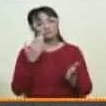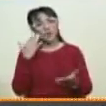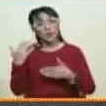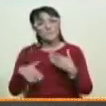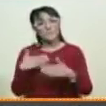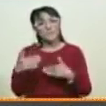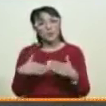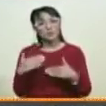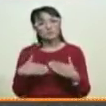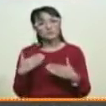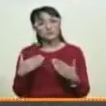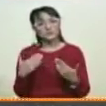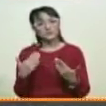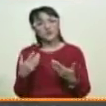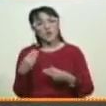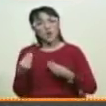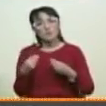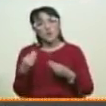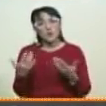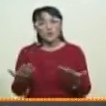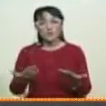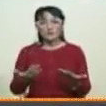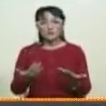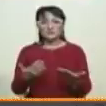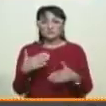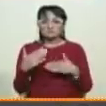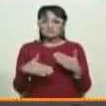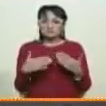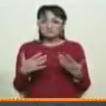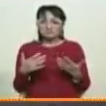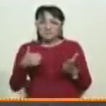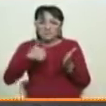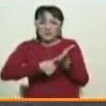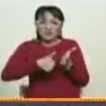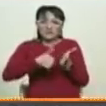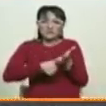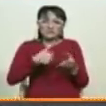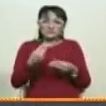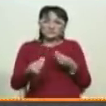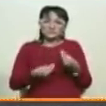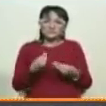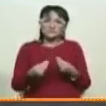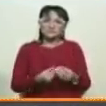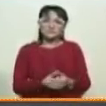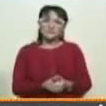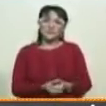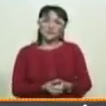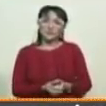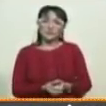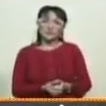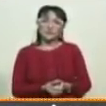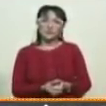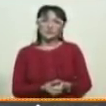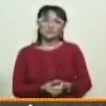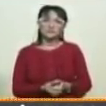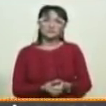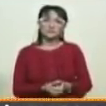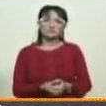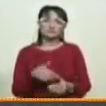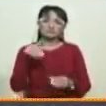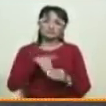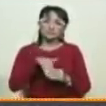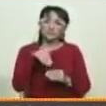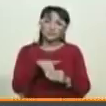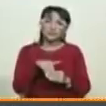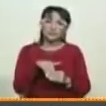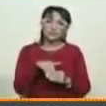proceso, cómo los ciudadanos pueden ejercer todo el trámite del captahuellas, lo que es el voto electrónico y